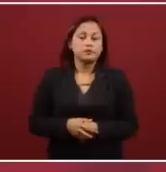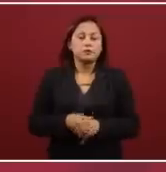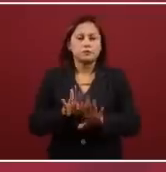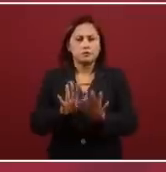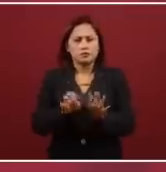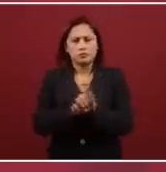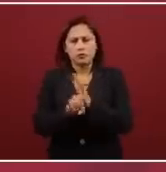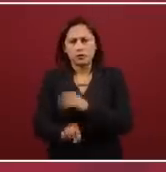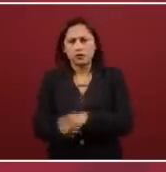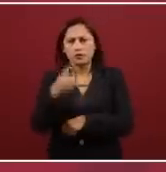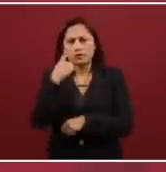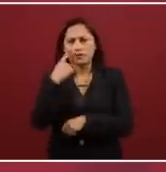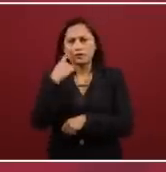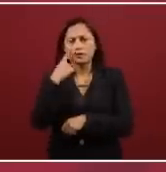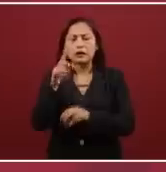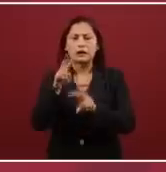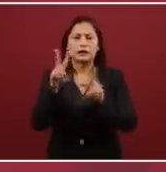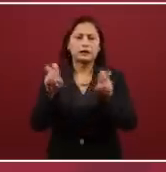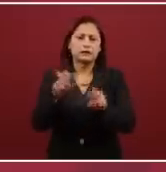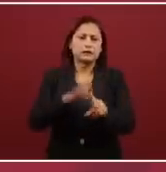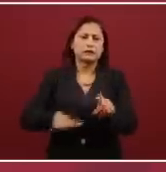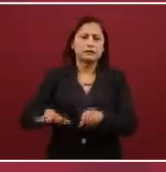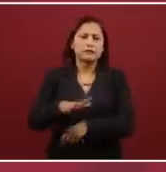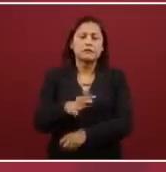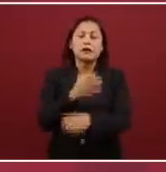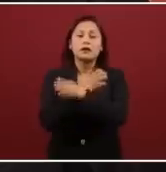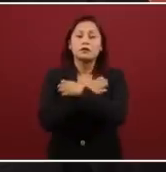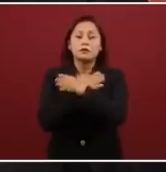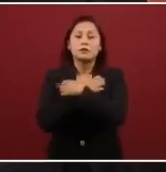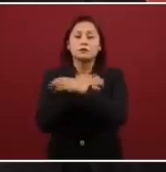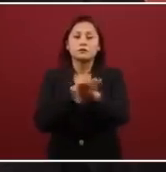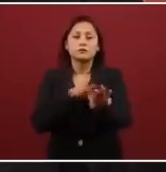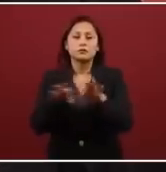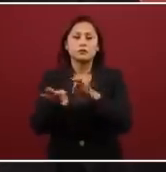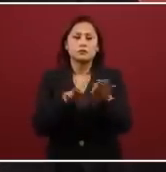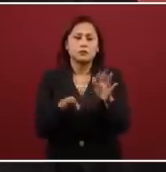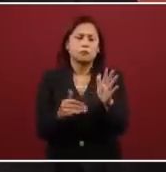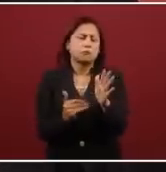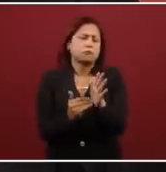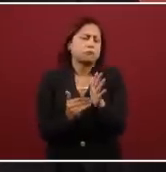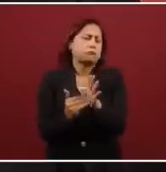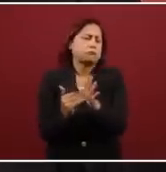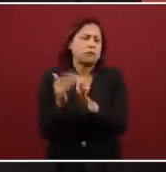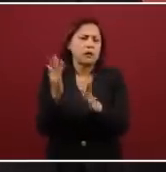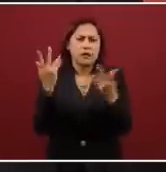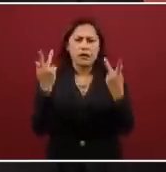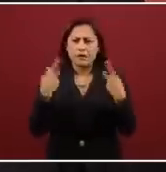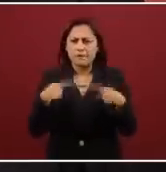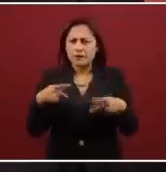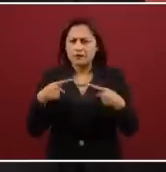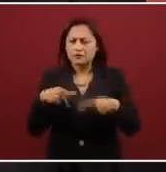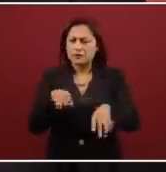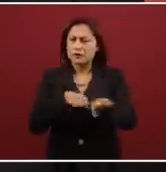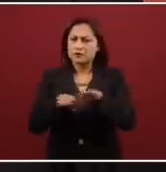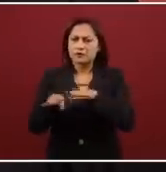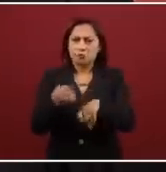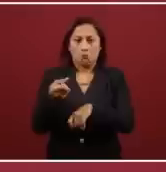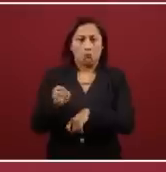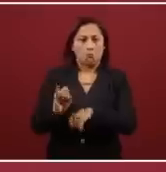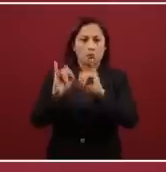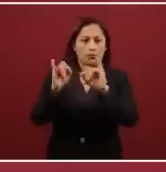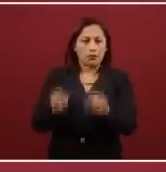del sector educativo, lo mismo, miles de trabajadores. Y en el